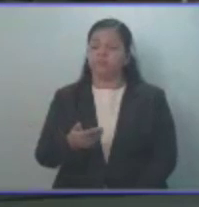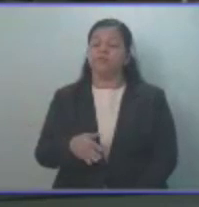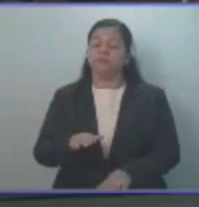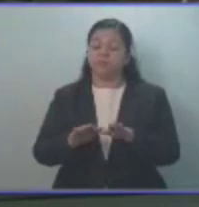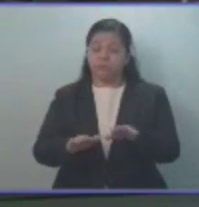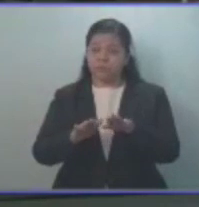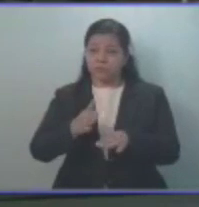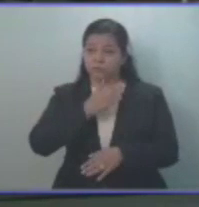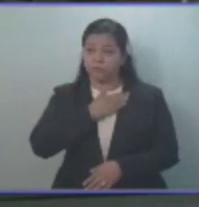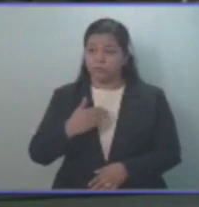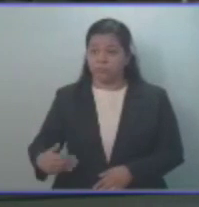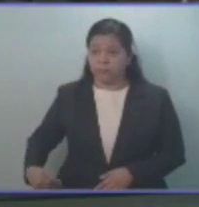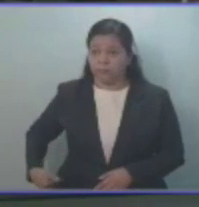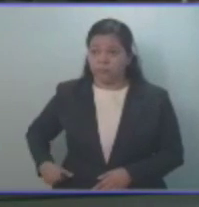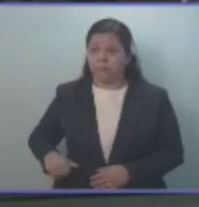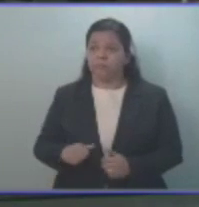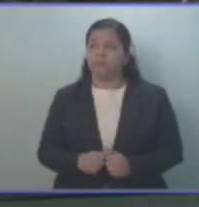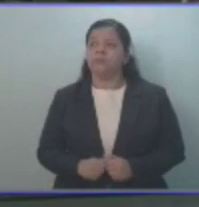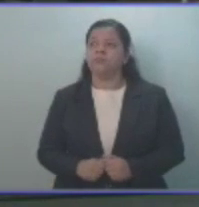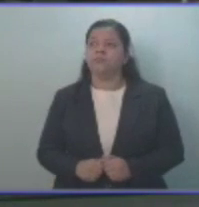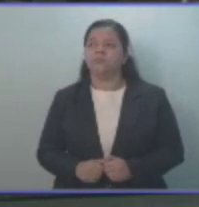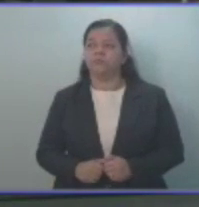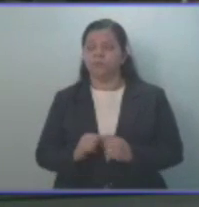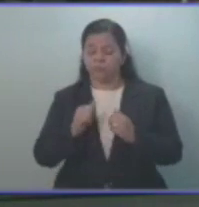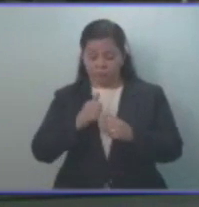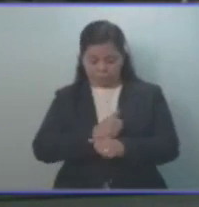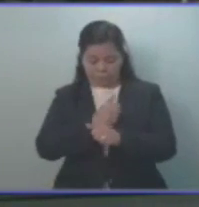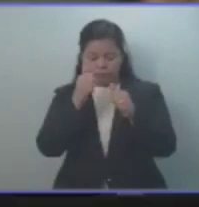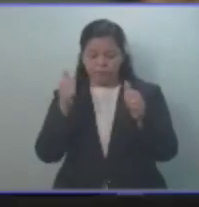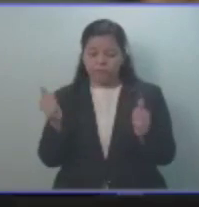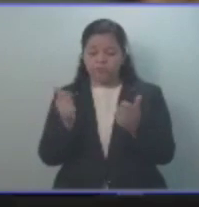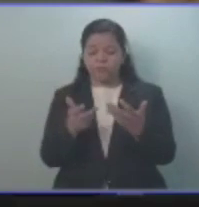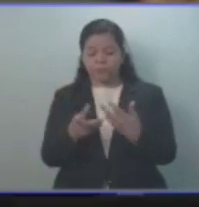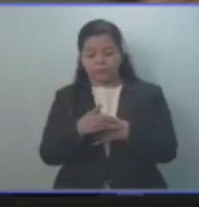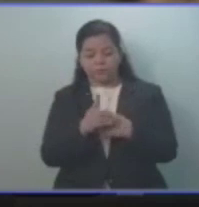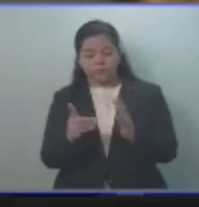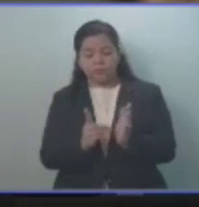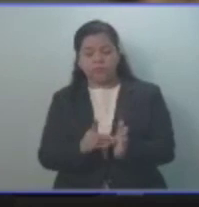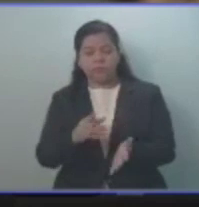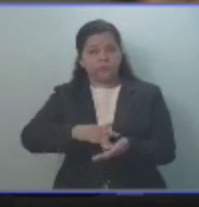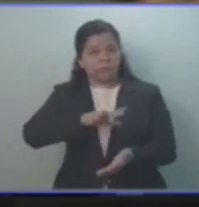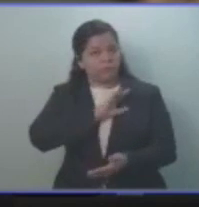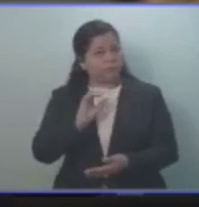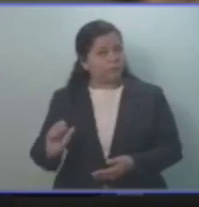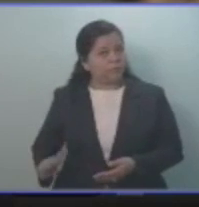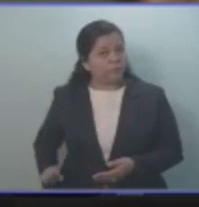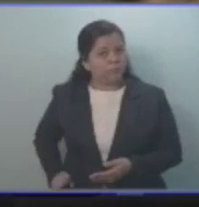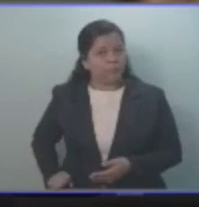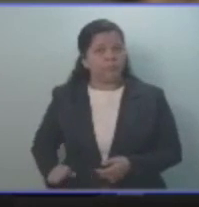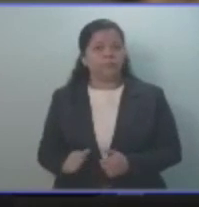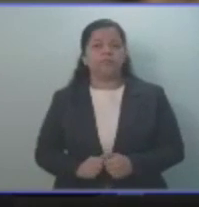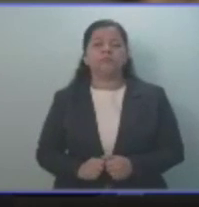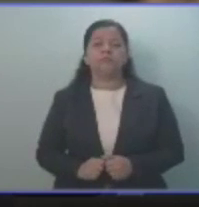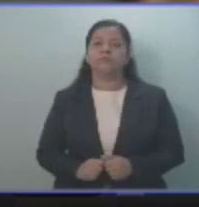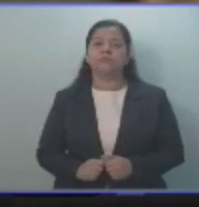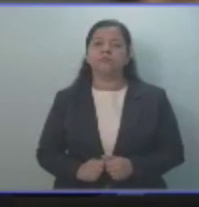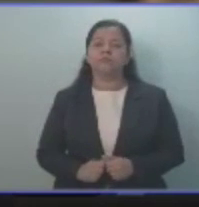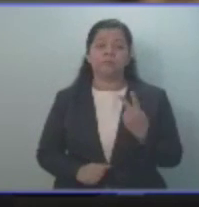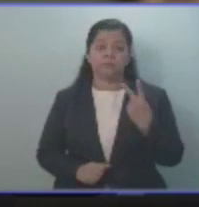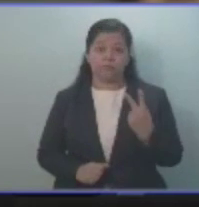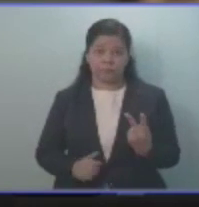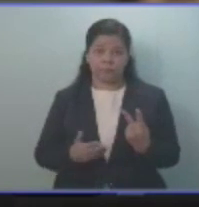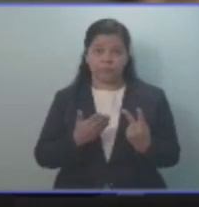Muchas gracias, presidente. Buenos días, colegas diputados y diputadas, pueblo salvadoreño. Sí, dos